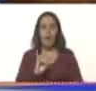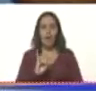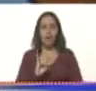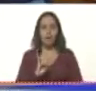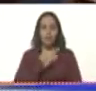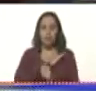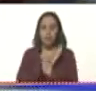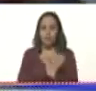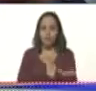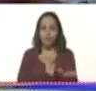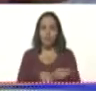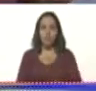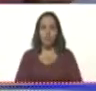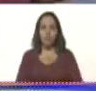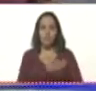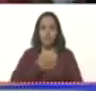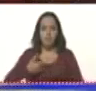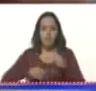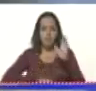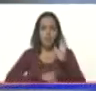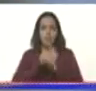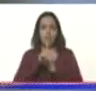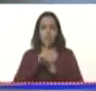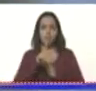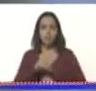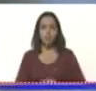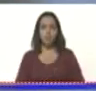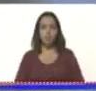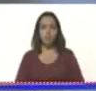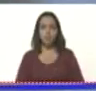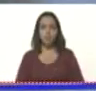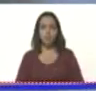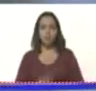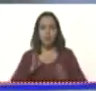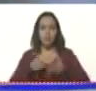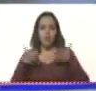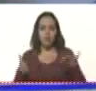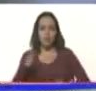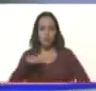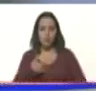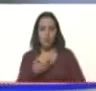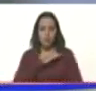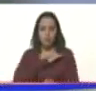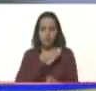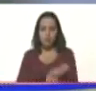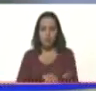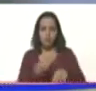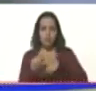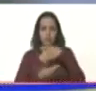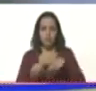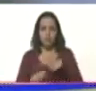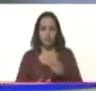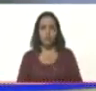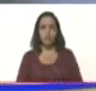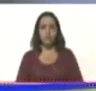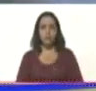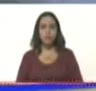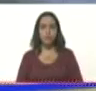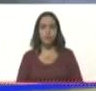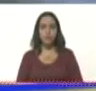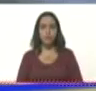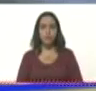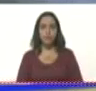que queremos desarrollar, queremos maximizar para seguir fortaleciendo la revolución, presidente.